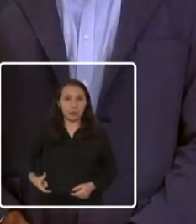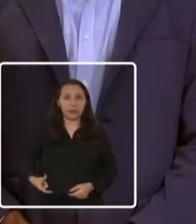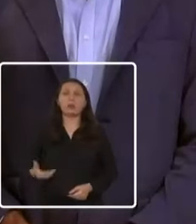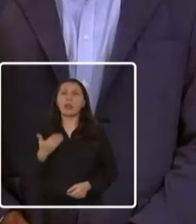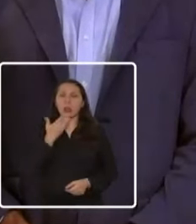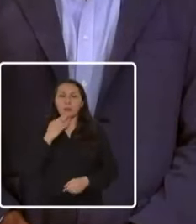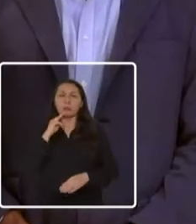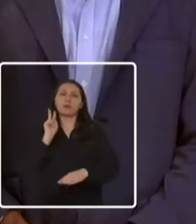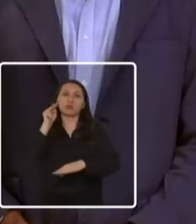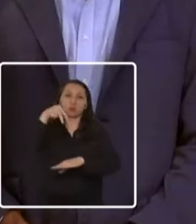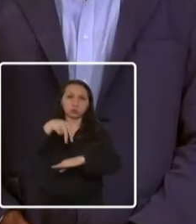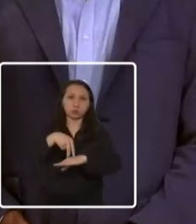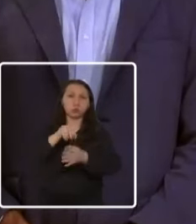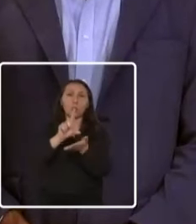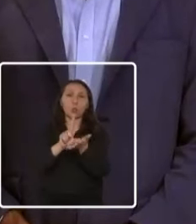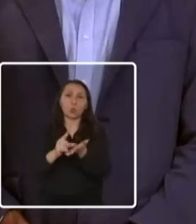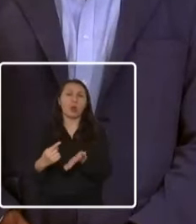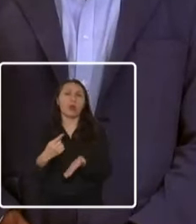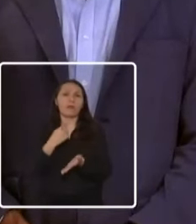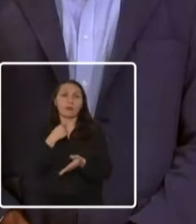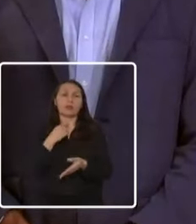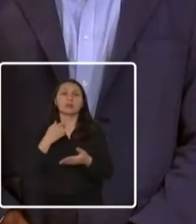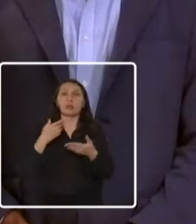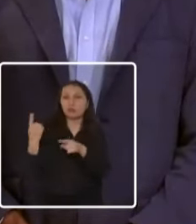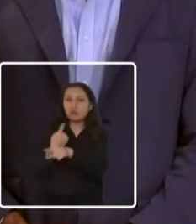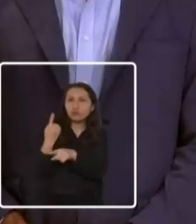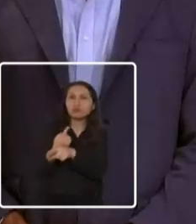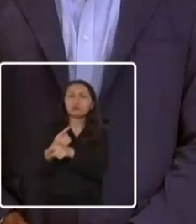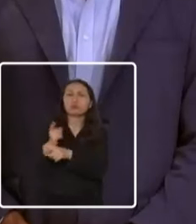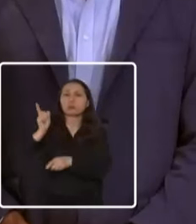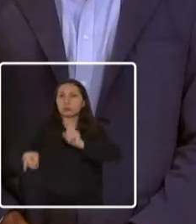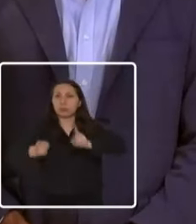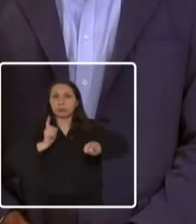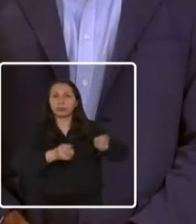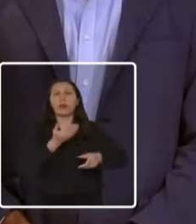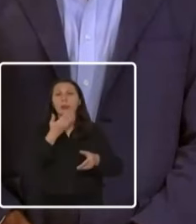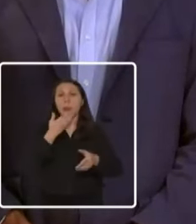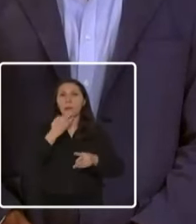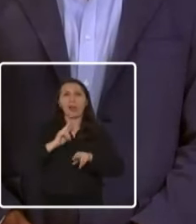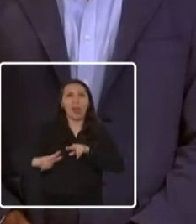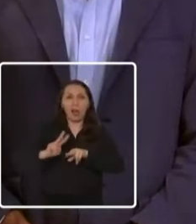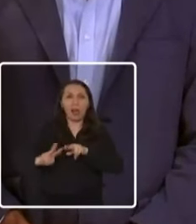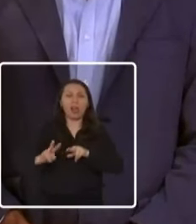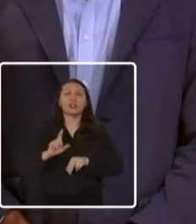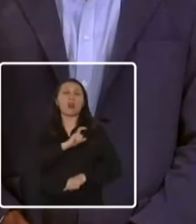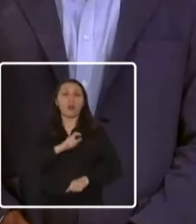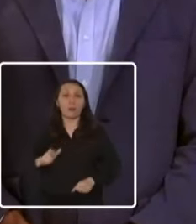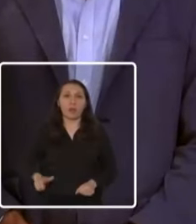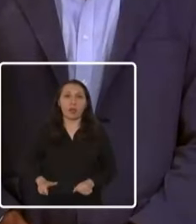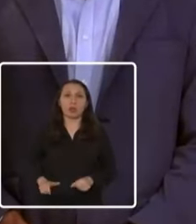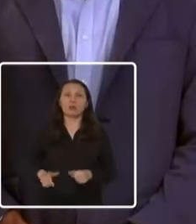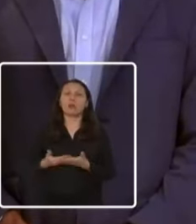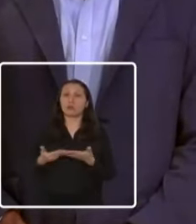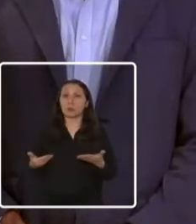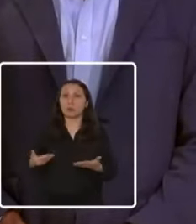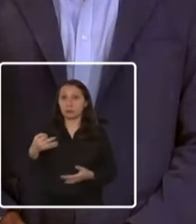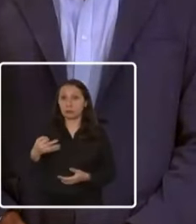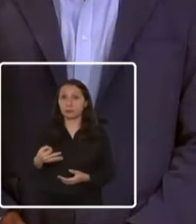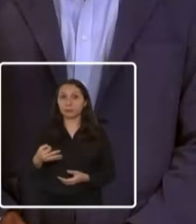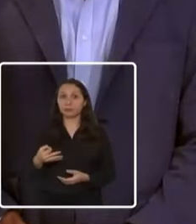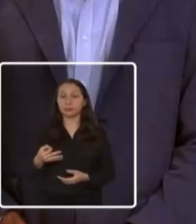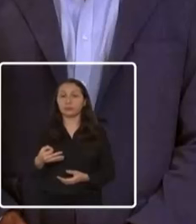estado presencialmente en las zonas afectadas, conversando, instruyendo también acciones del gobierno y, por